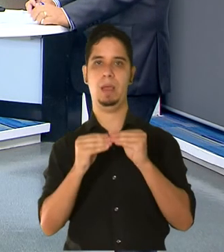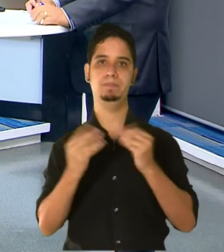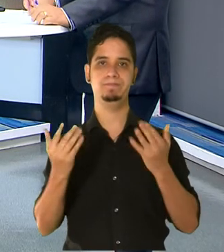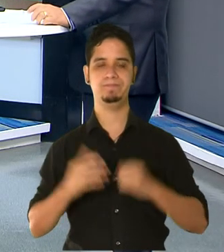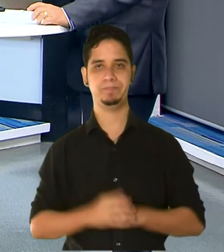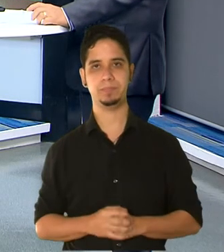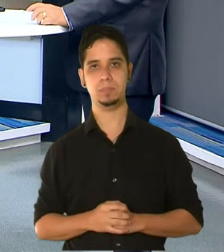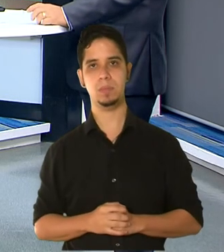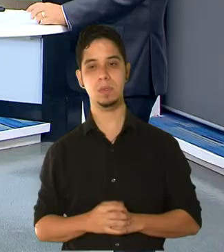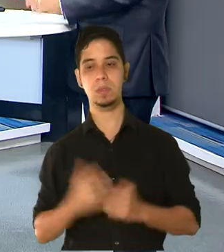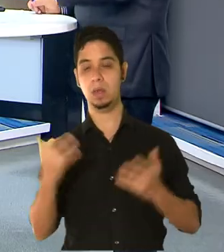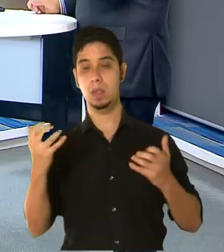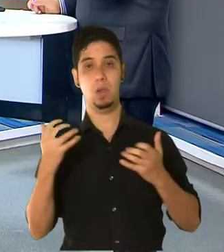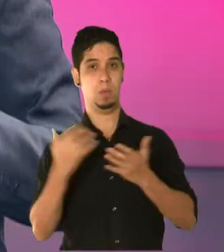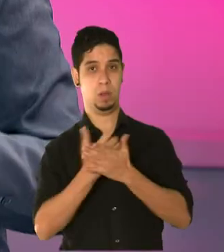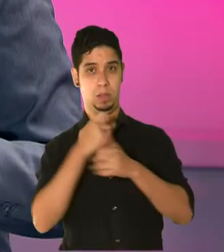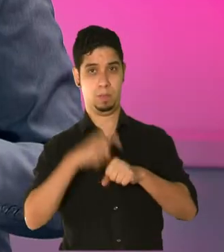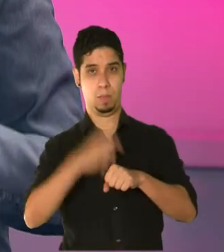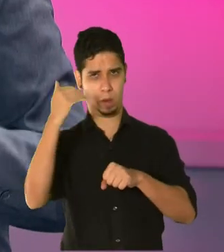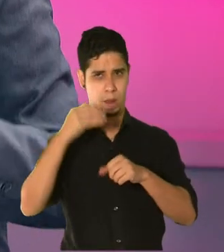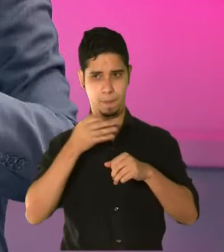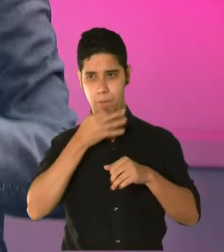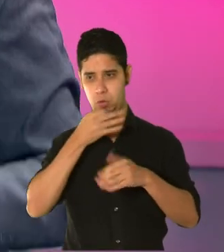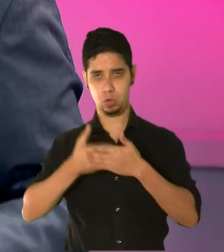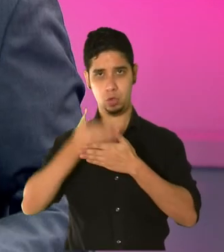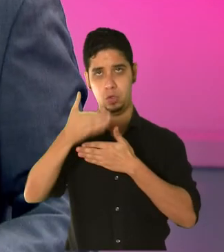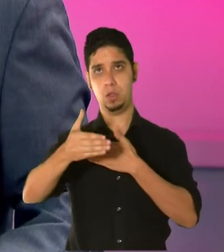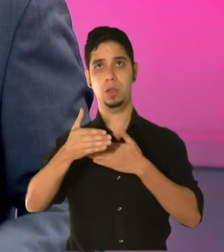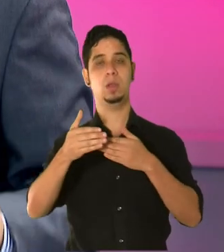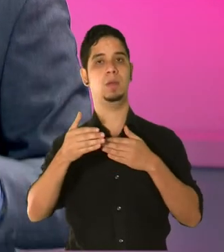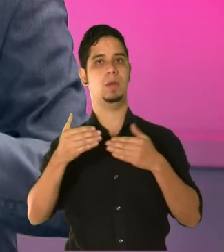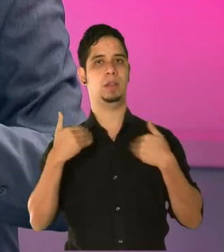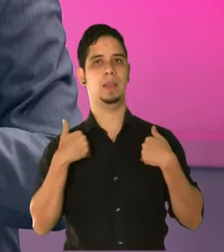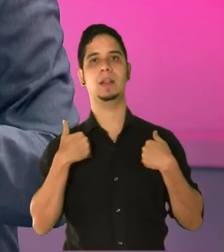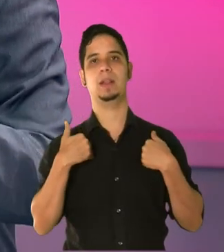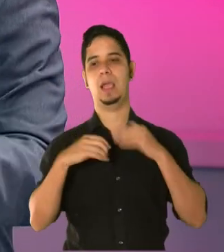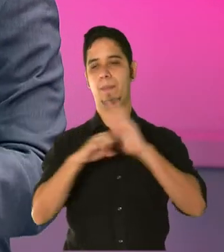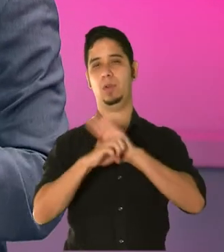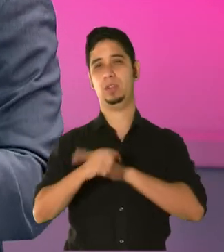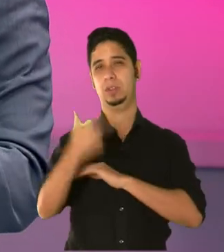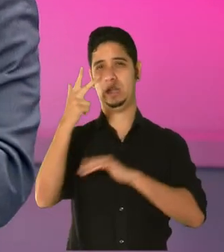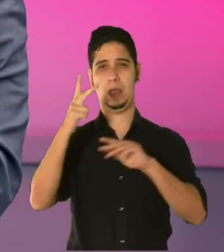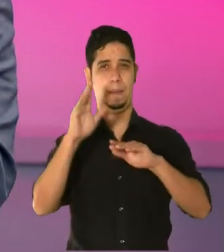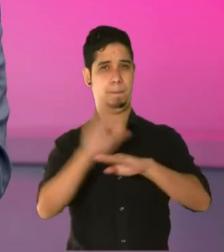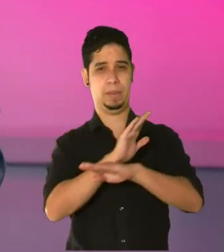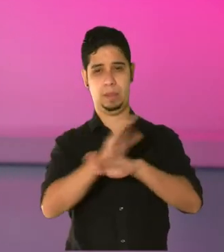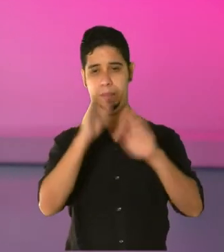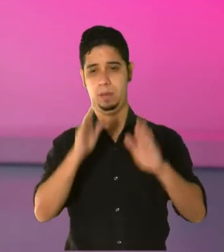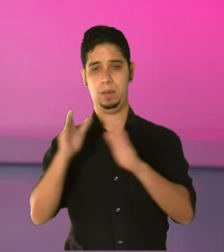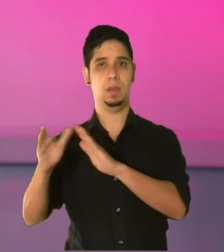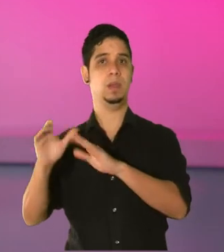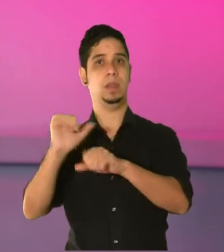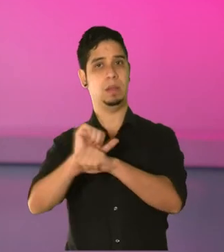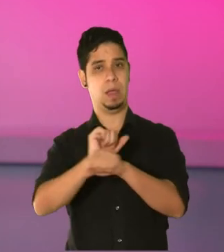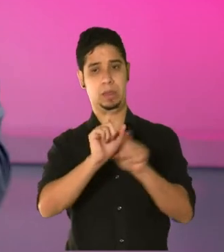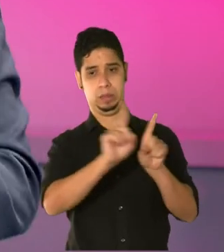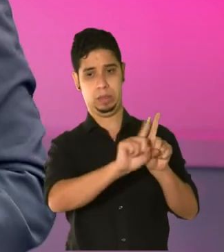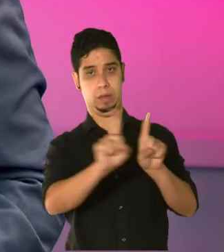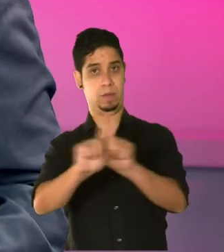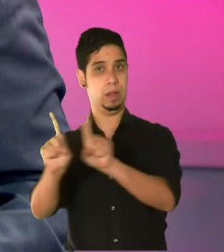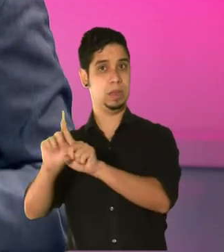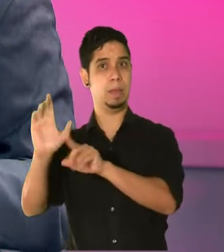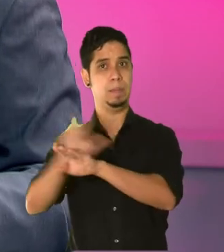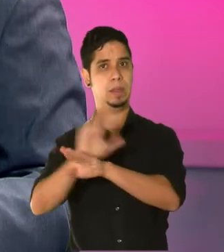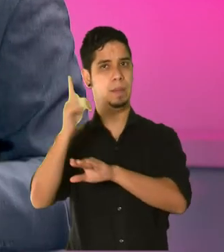este primer segmento porque más adelante vamos a tener precisamente el ejemplo de tres empresarios o personas que trabajan en diferentes compañías para que vean